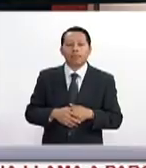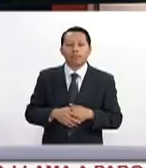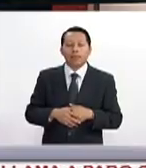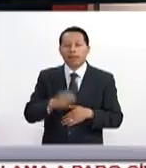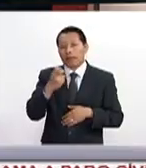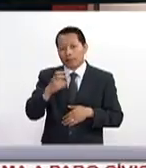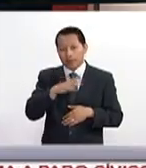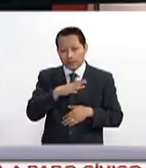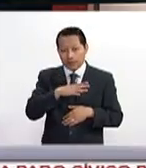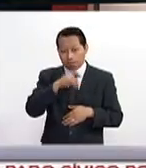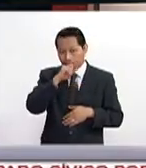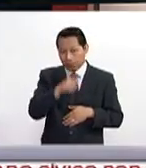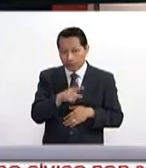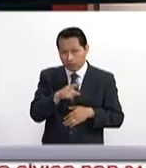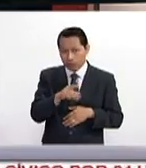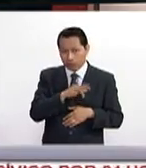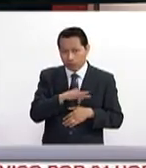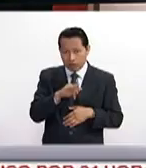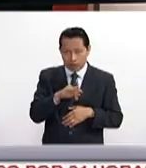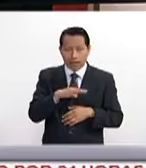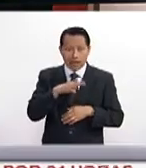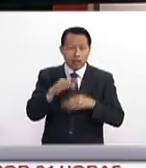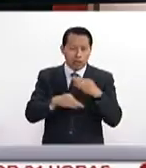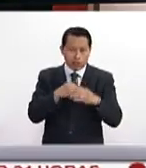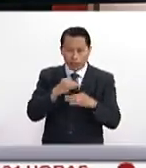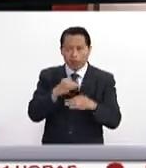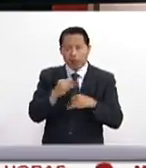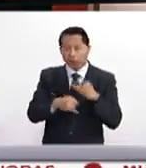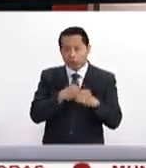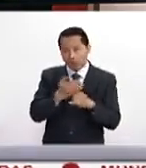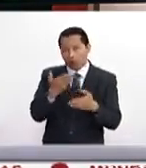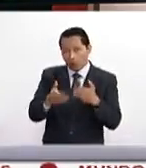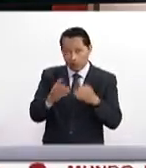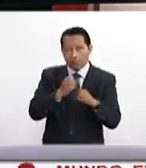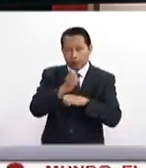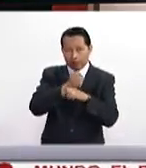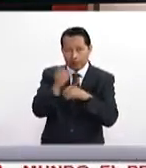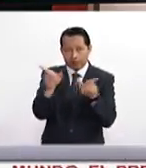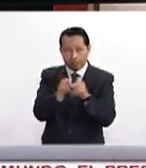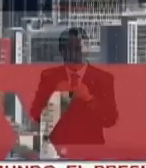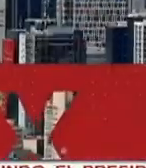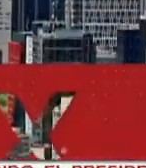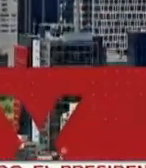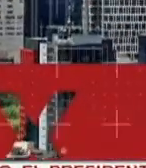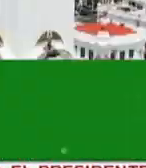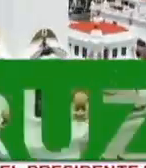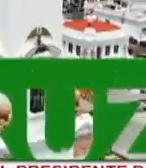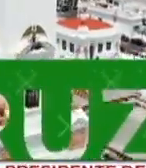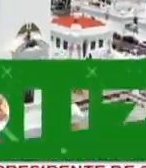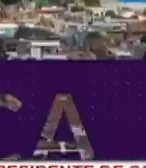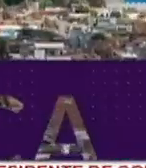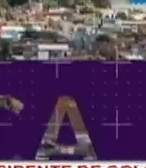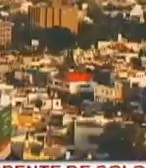Hasta ahí las noticias internacionales. Ahora vamos a las breves del país.